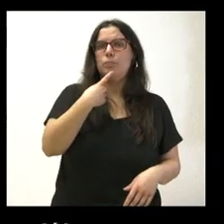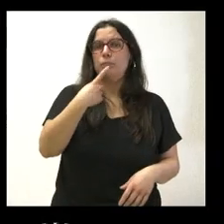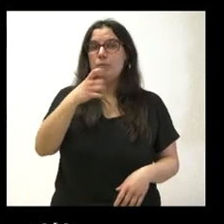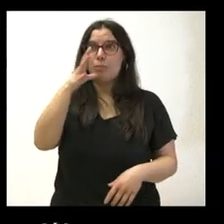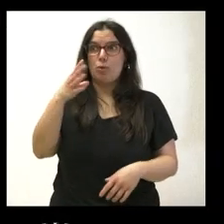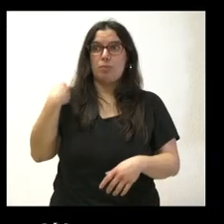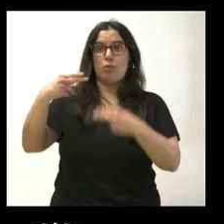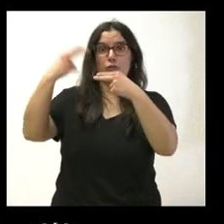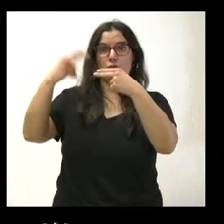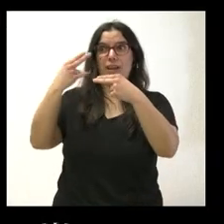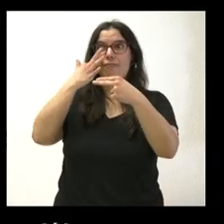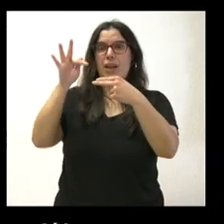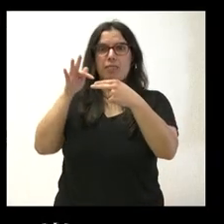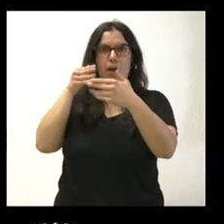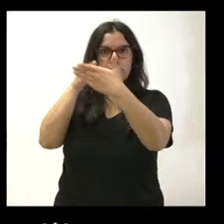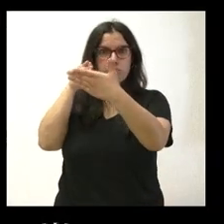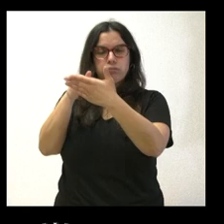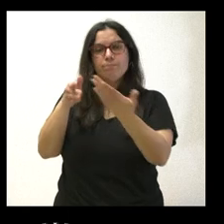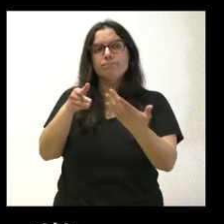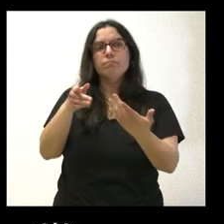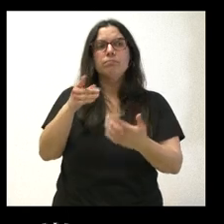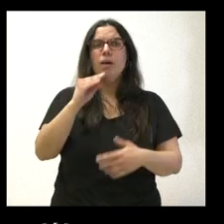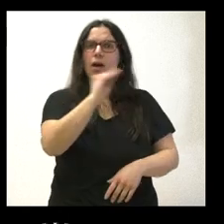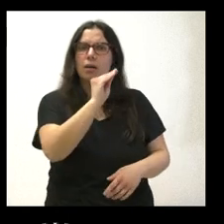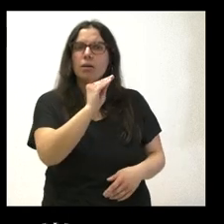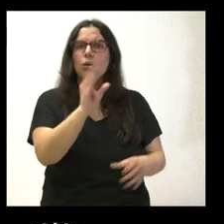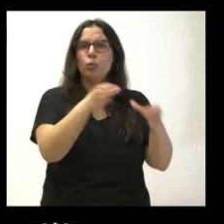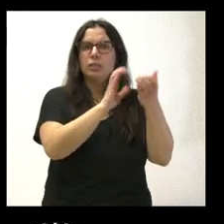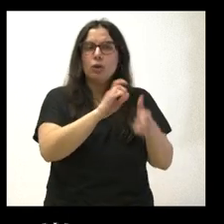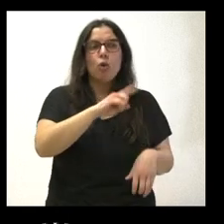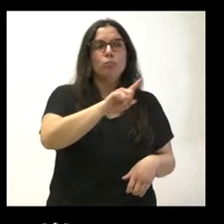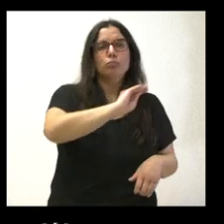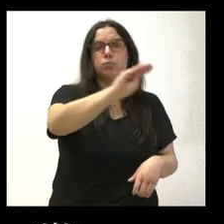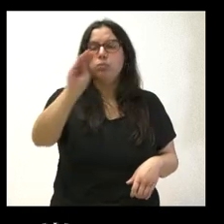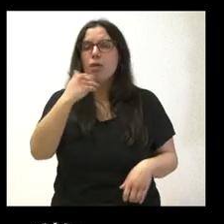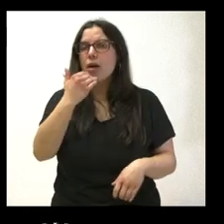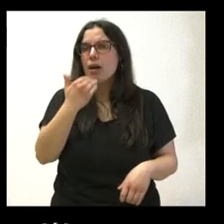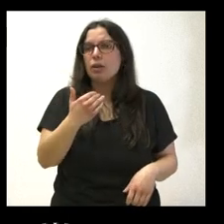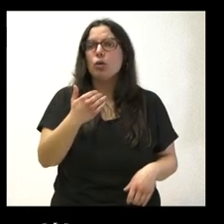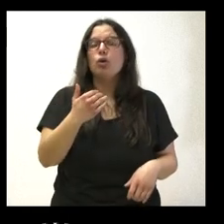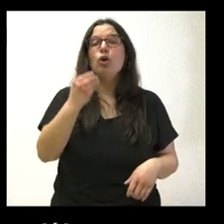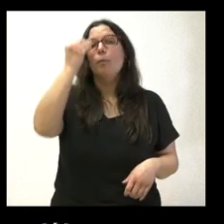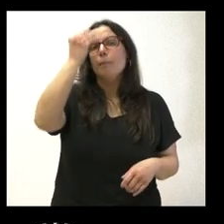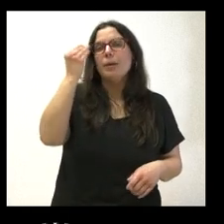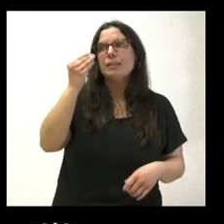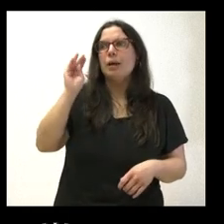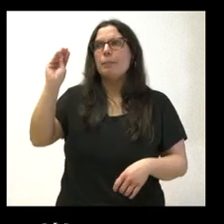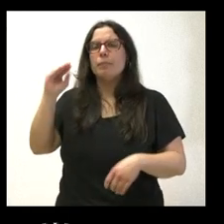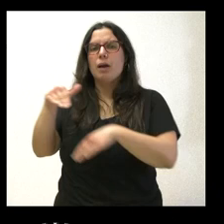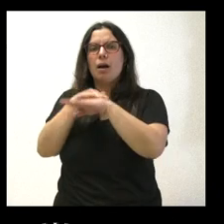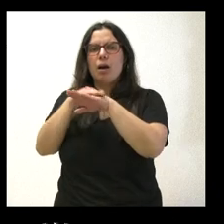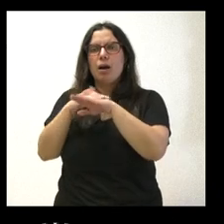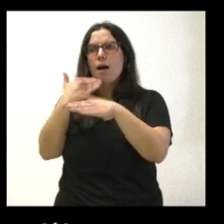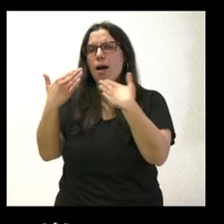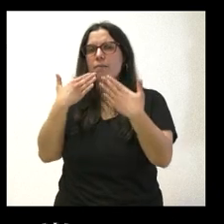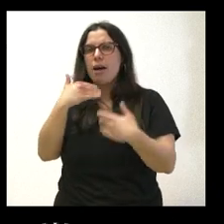Francia eh No sé si se han puesto en contacto con ustedes o ustedes con con el sector o si tienen pensar con los gobierno si tienen pensado